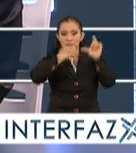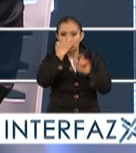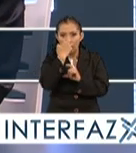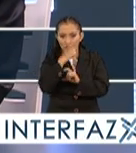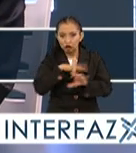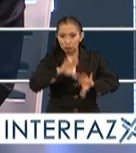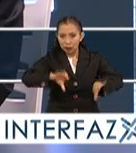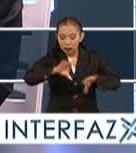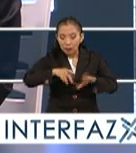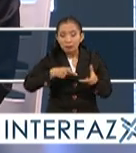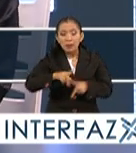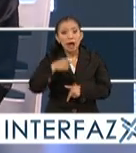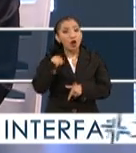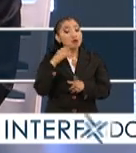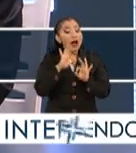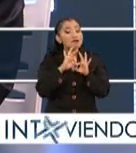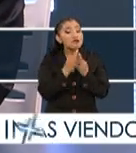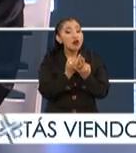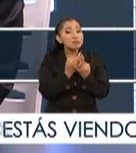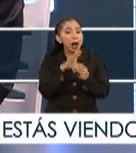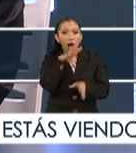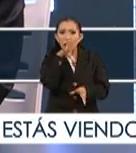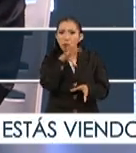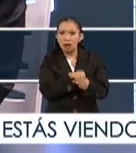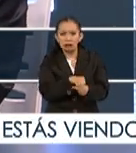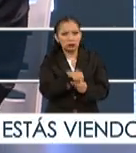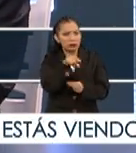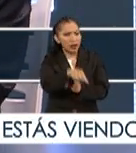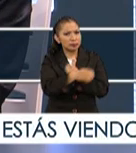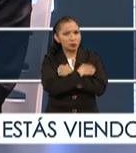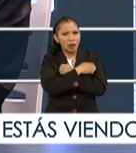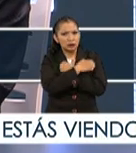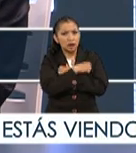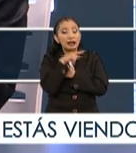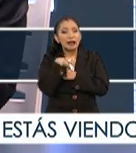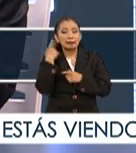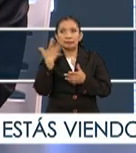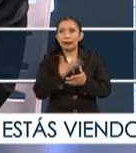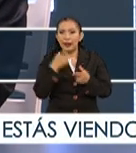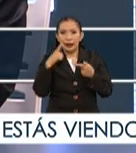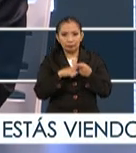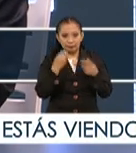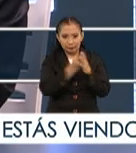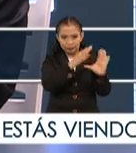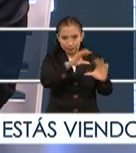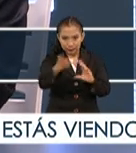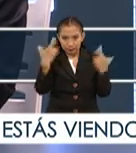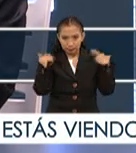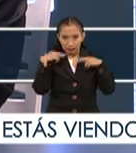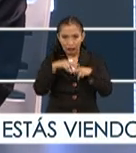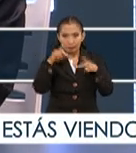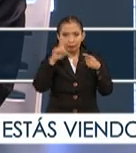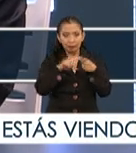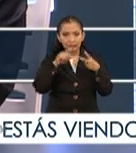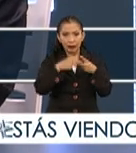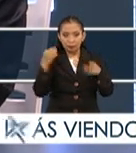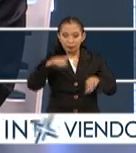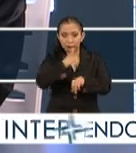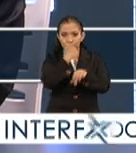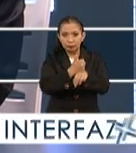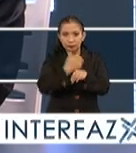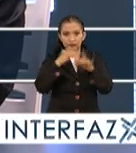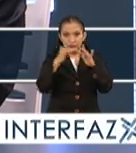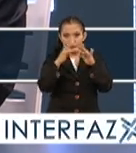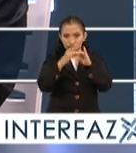escuelas, pero es un modelo integral en el cual incluye la capacitación de los maestros, el establecimiento de